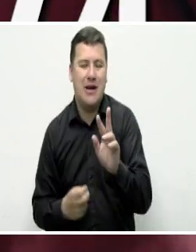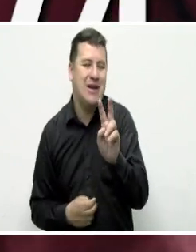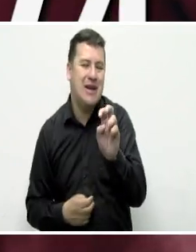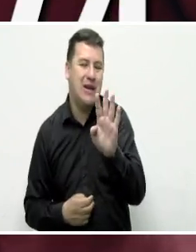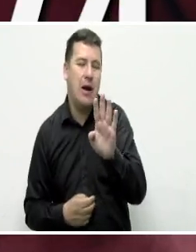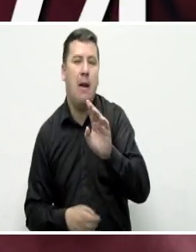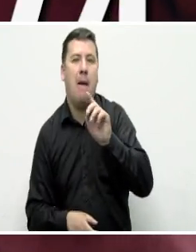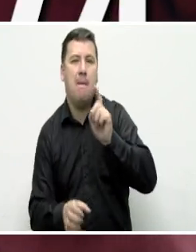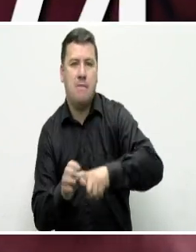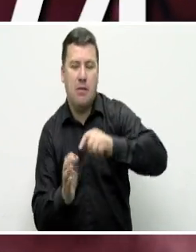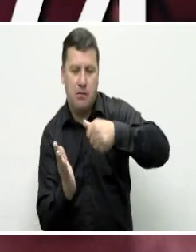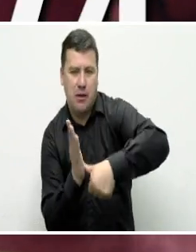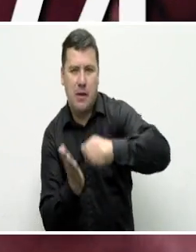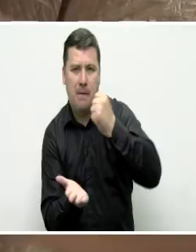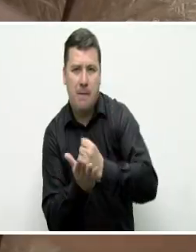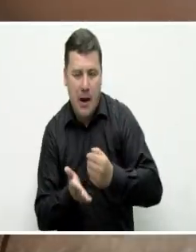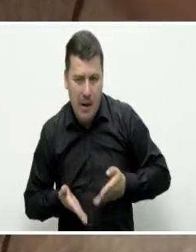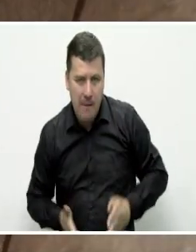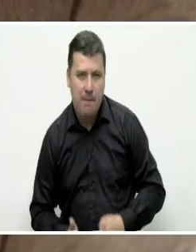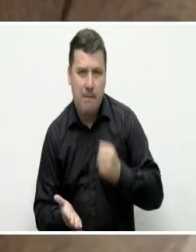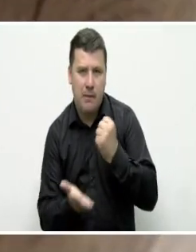20.774 registros civiles de nacimiento,